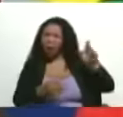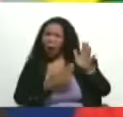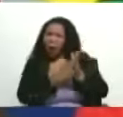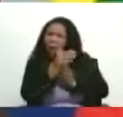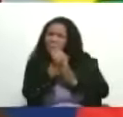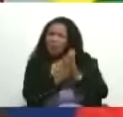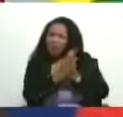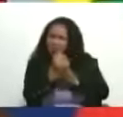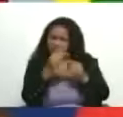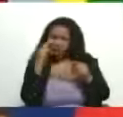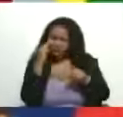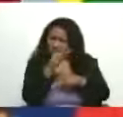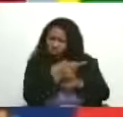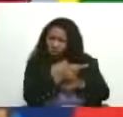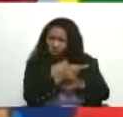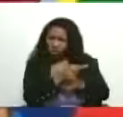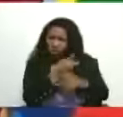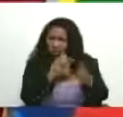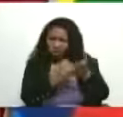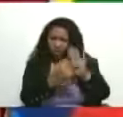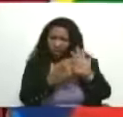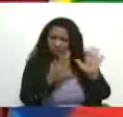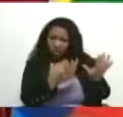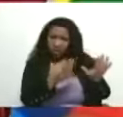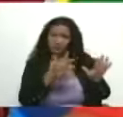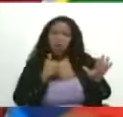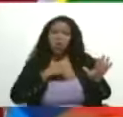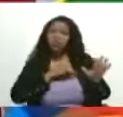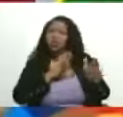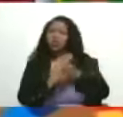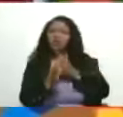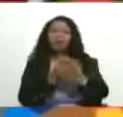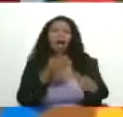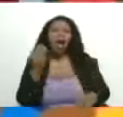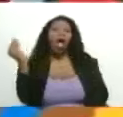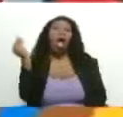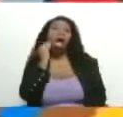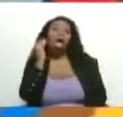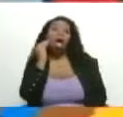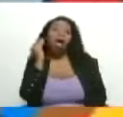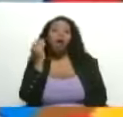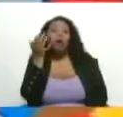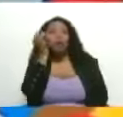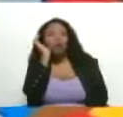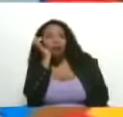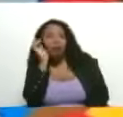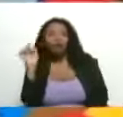Fonseca? ¿Verdad que ya nosotros pasamos el papel de pendejo y nosotros sabemos para qué es eso?